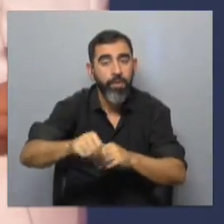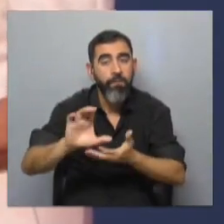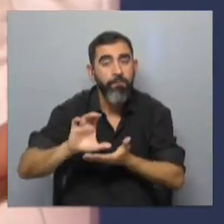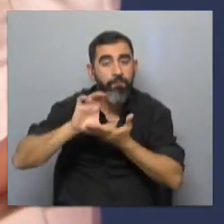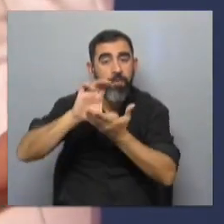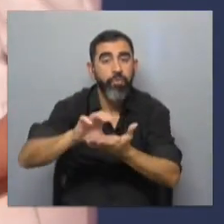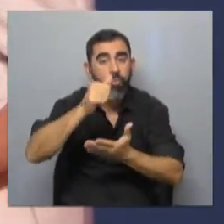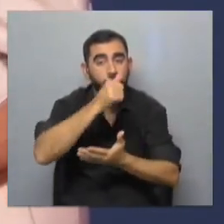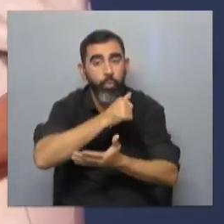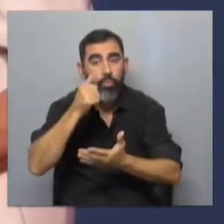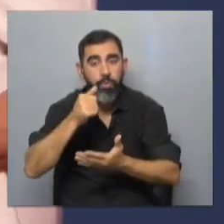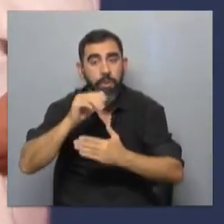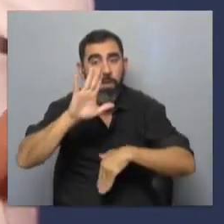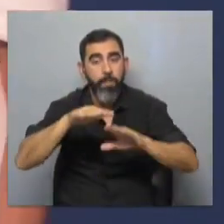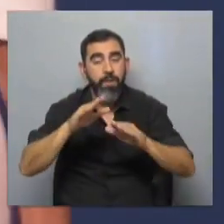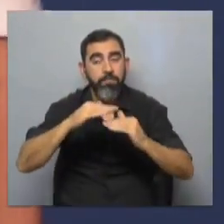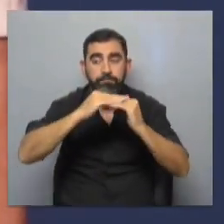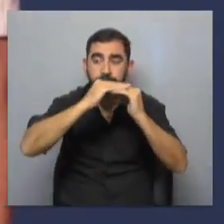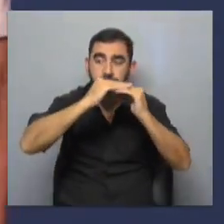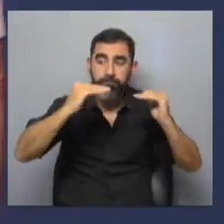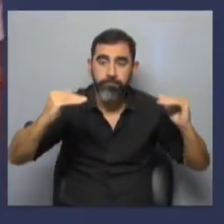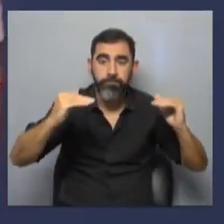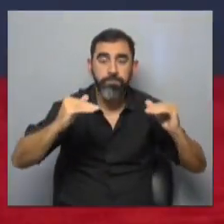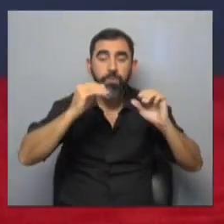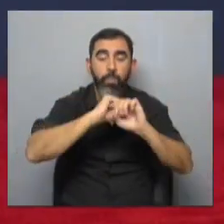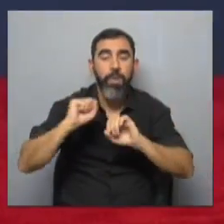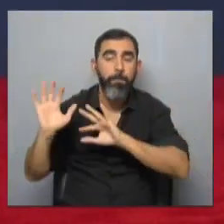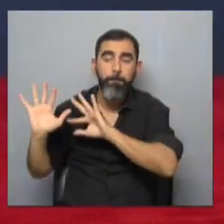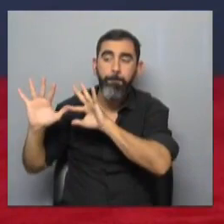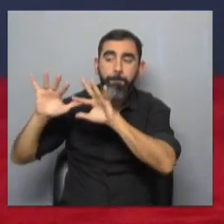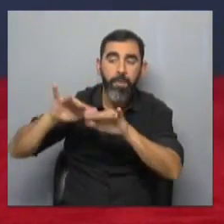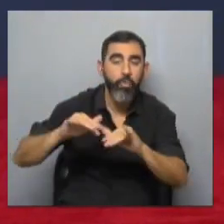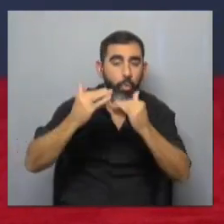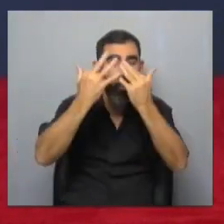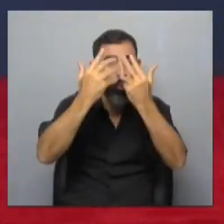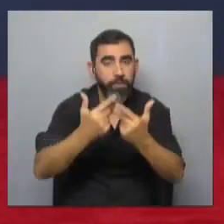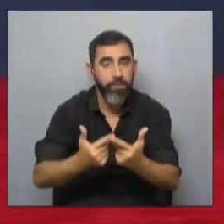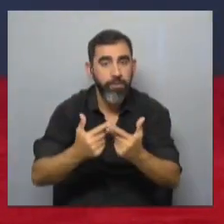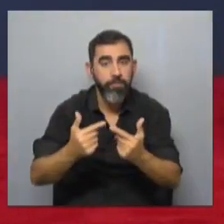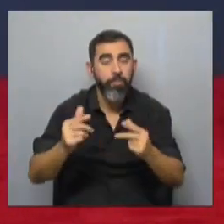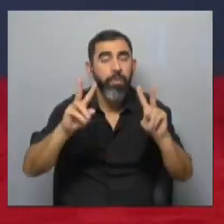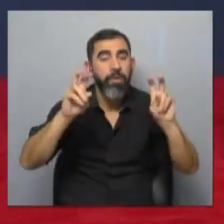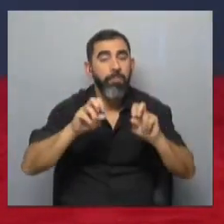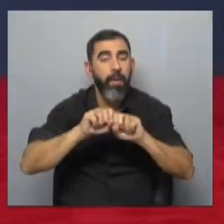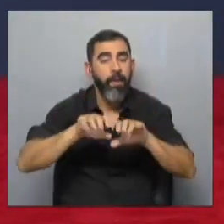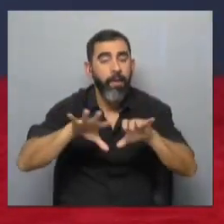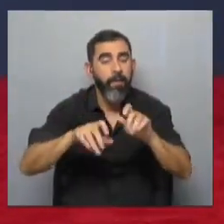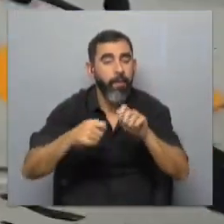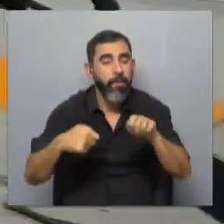en soluciones que incrementen la estabilidad y permitan una migración organizada para hacerle frente a las redes de